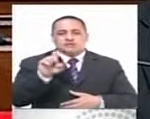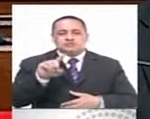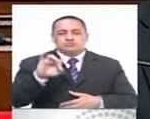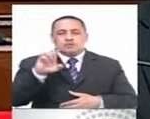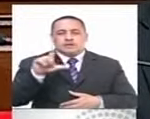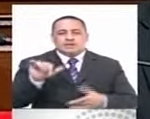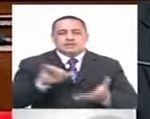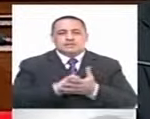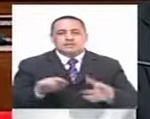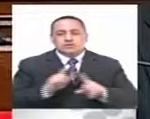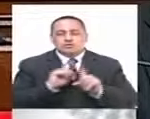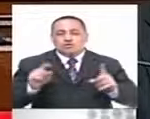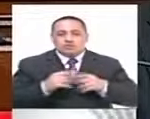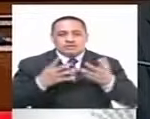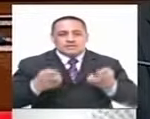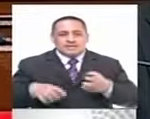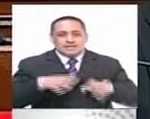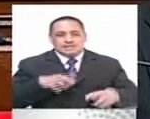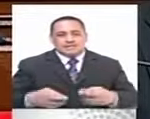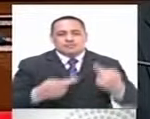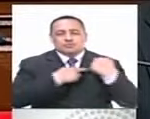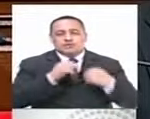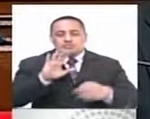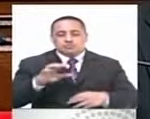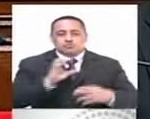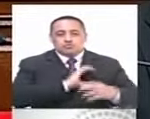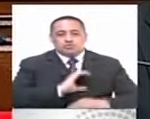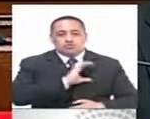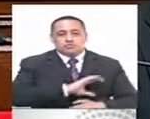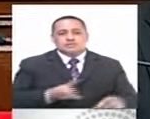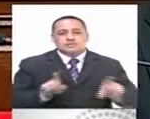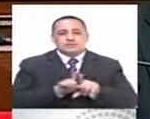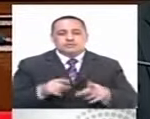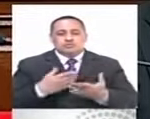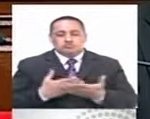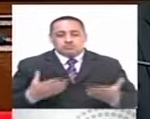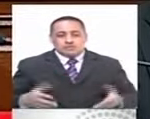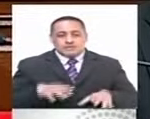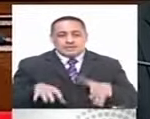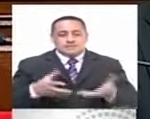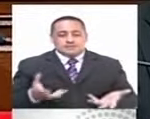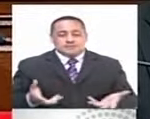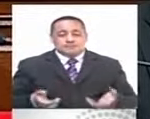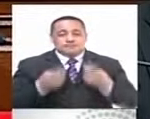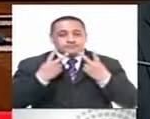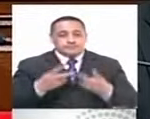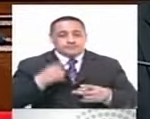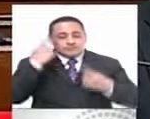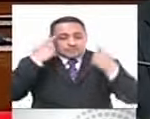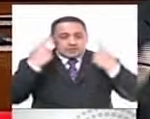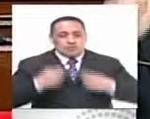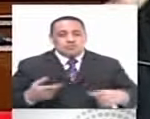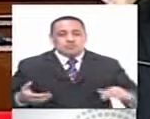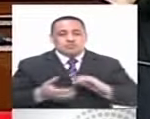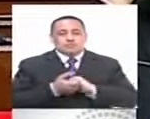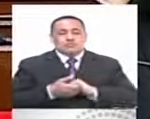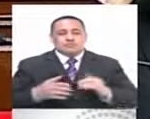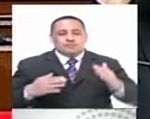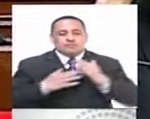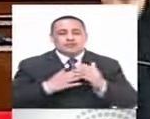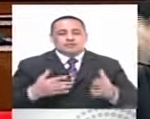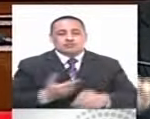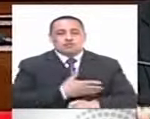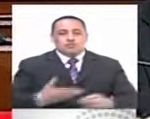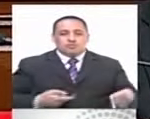No quieren hacerse responsables por sus conductas ni por sus actos. Hablar de un pacto de gobernabilidad resulta imposible